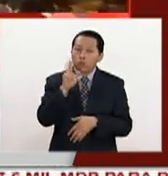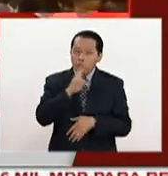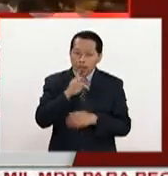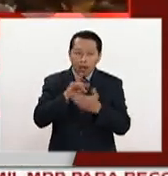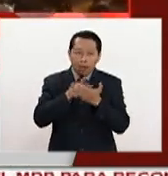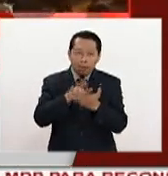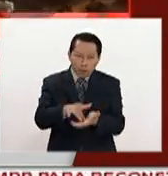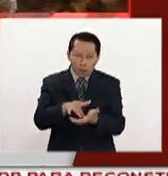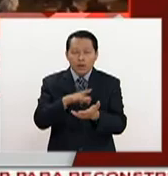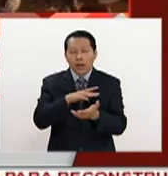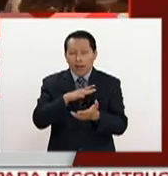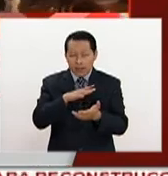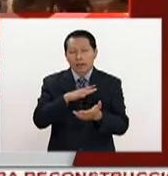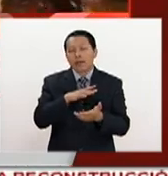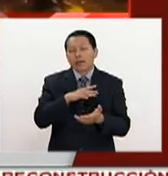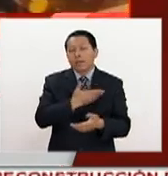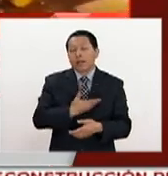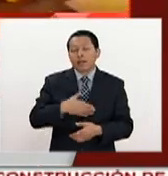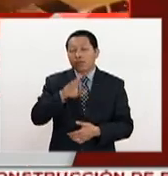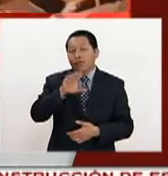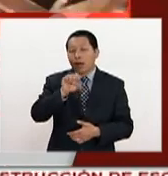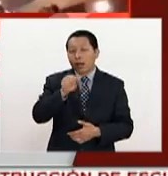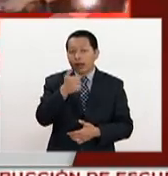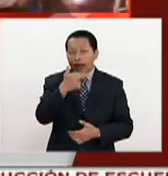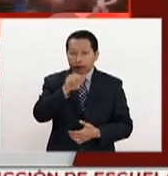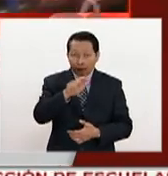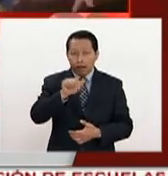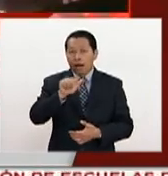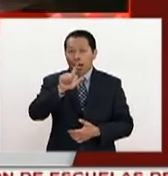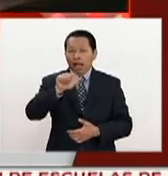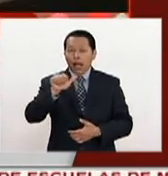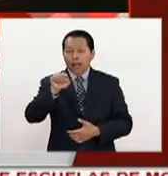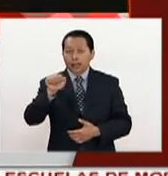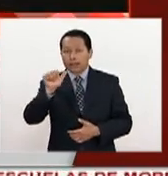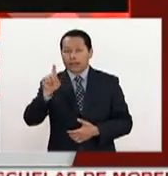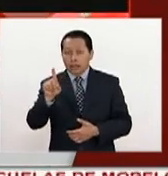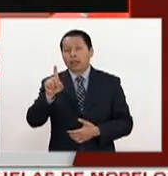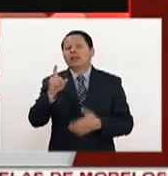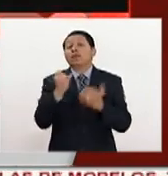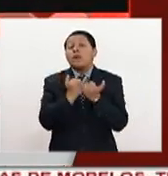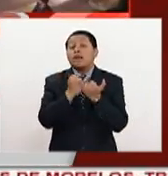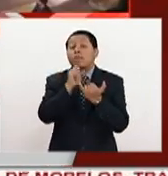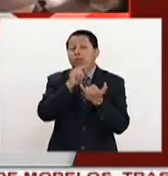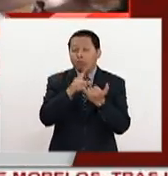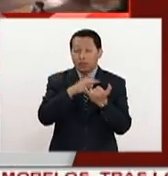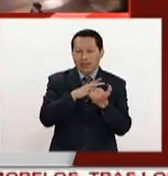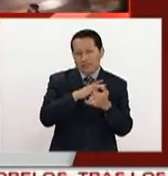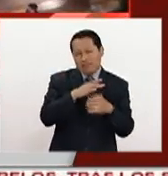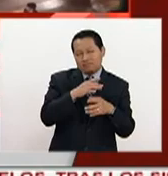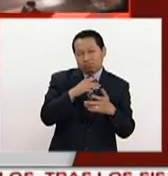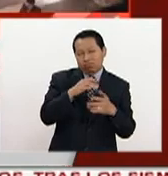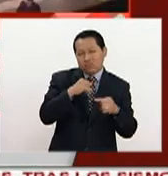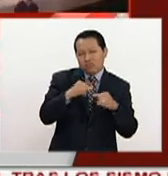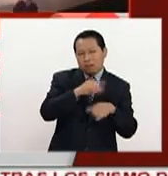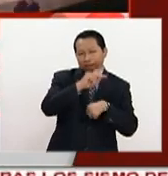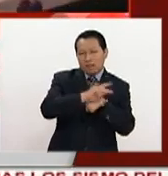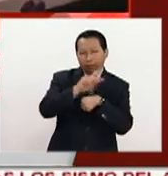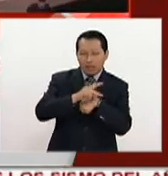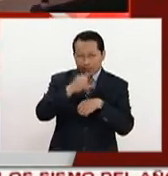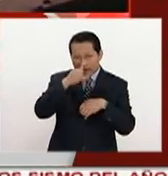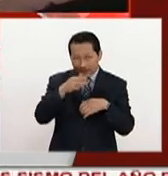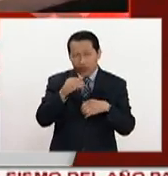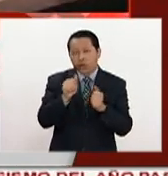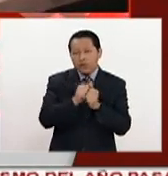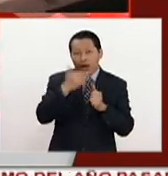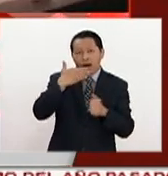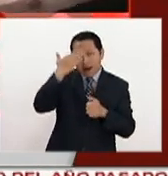al gobierno de Bashar al-Assad y lo que apuntaba hace un momento, las rivalidades geopolíticas con Arabia Saudita.